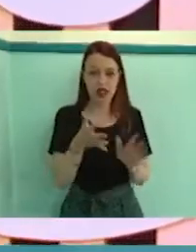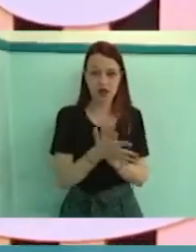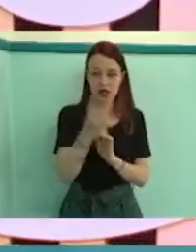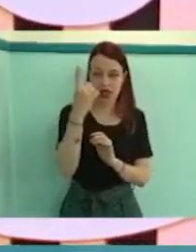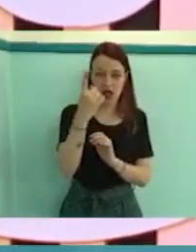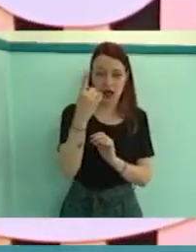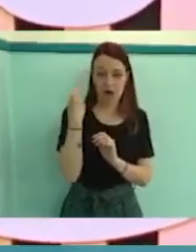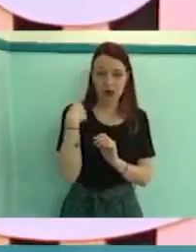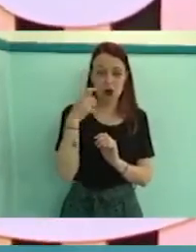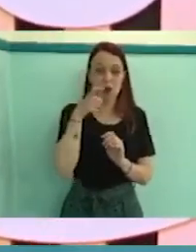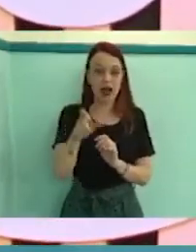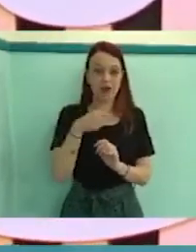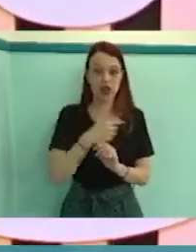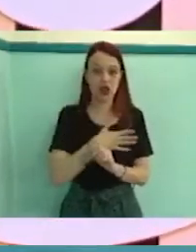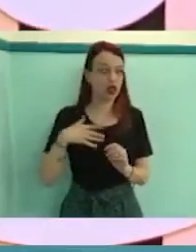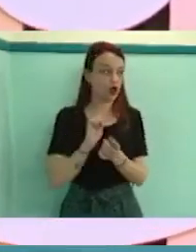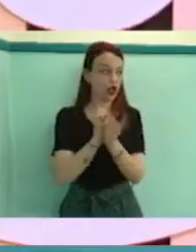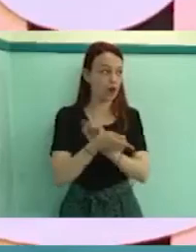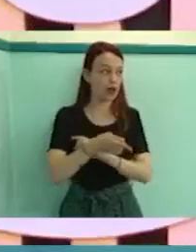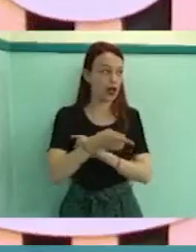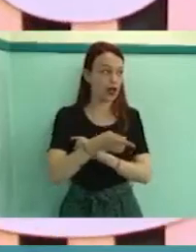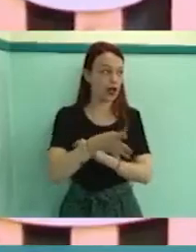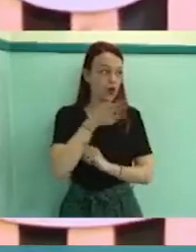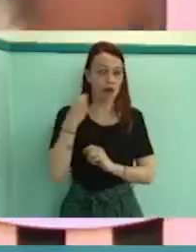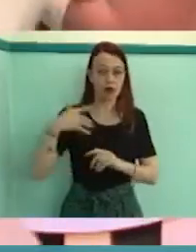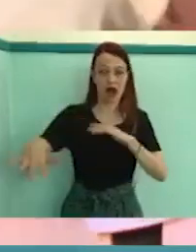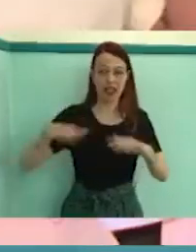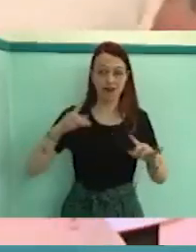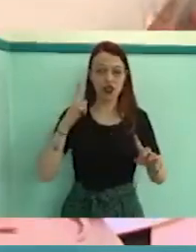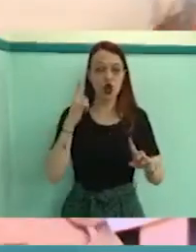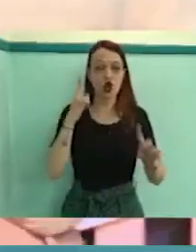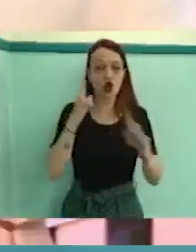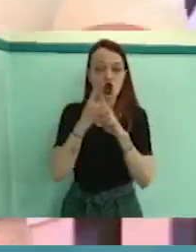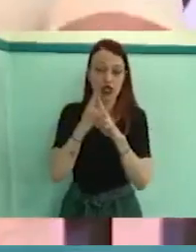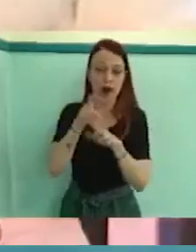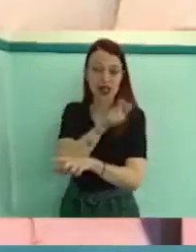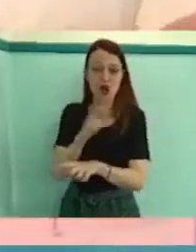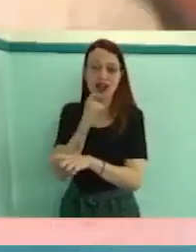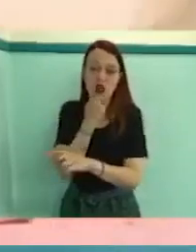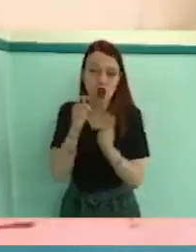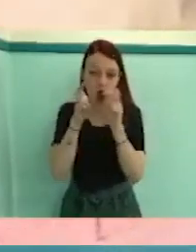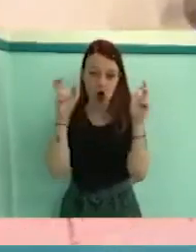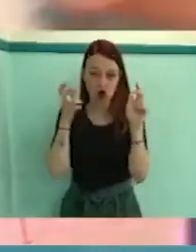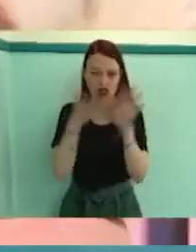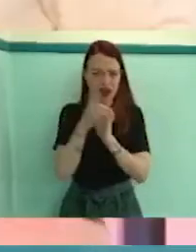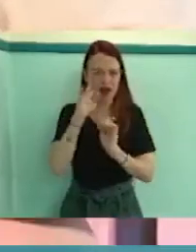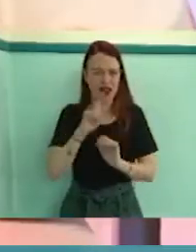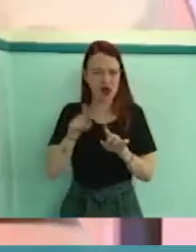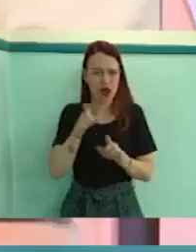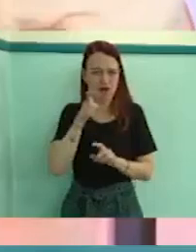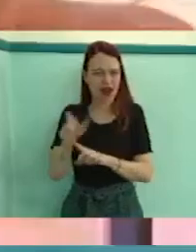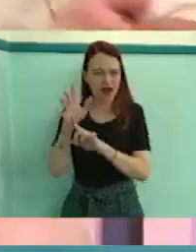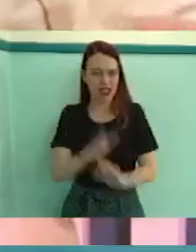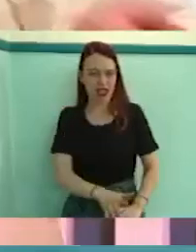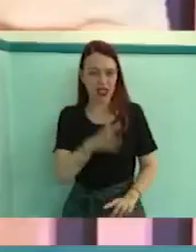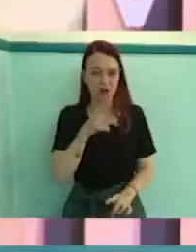que luchamos por cambiar desde el activismo contra la gordofobia este estigma que existe en la palabra y no Y cómo se nos sesga de alguna manera por